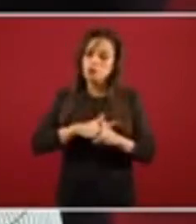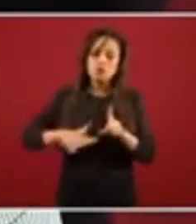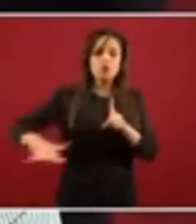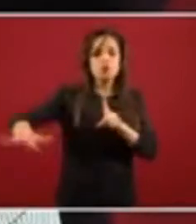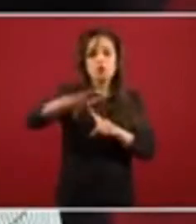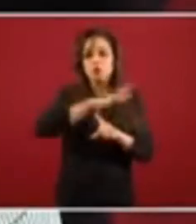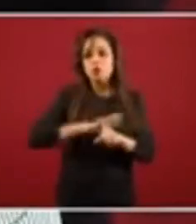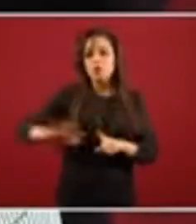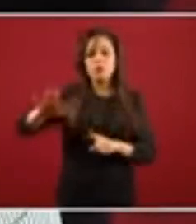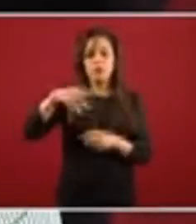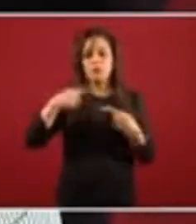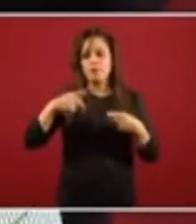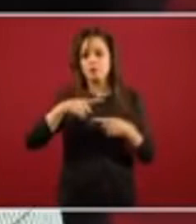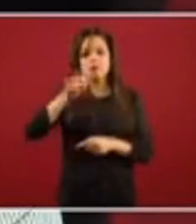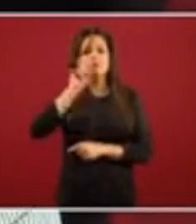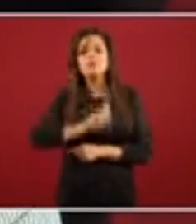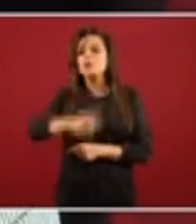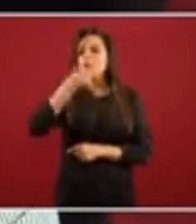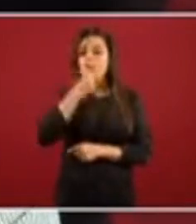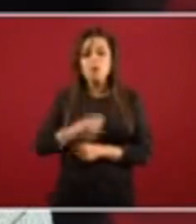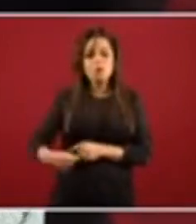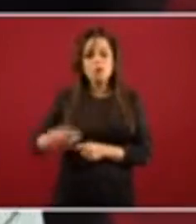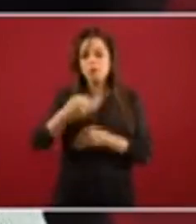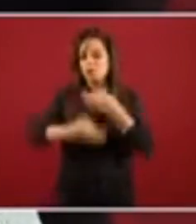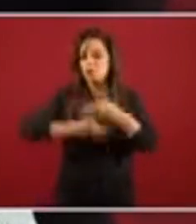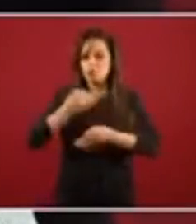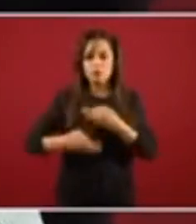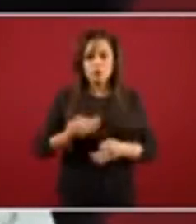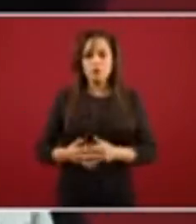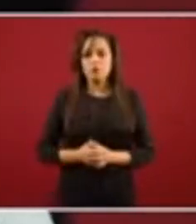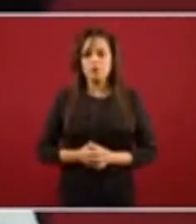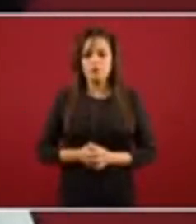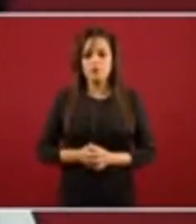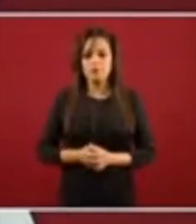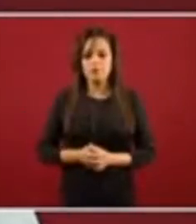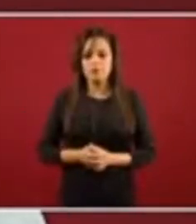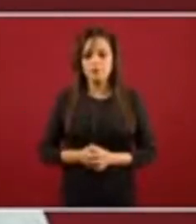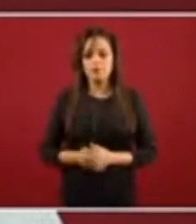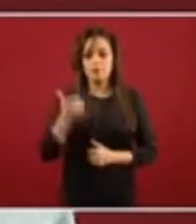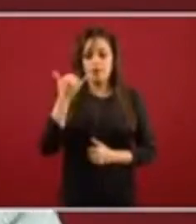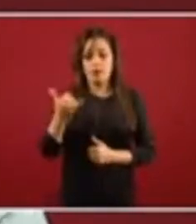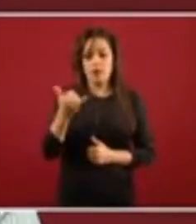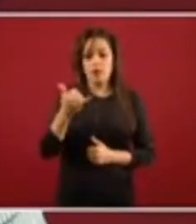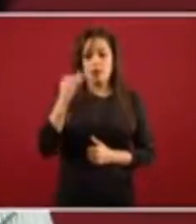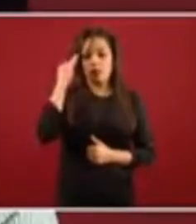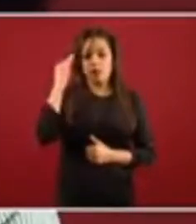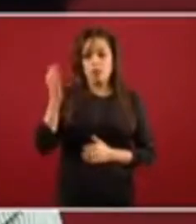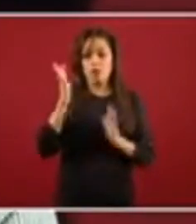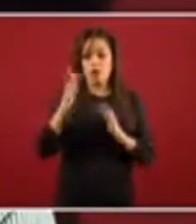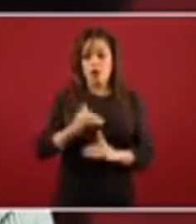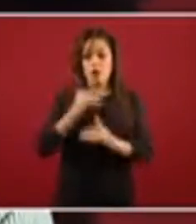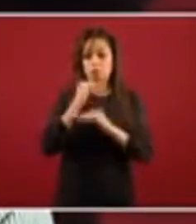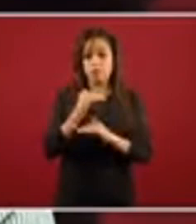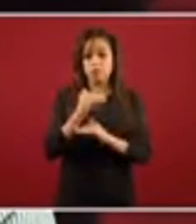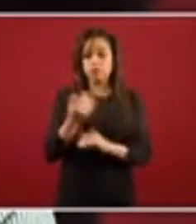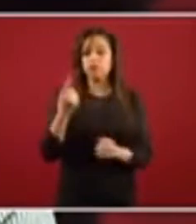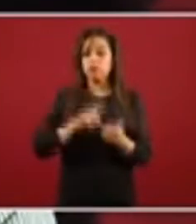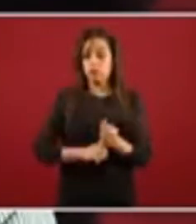y todos, y durante un periodo estipulado ya de 1 mes.